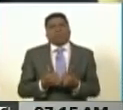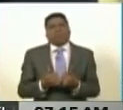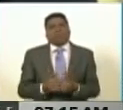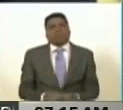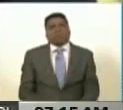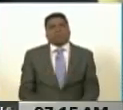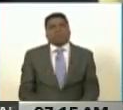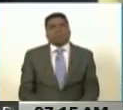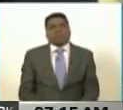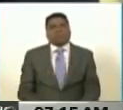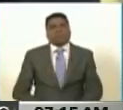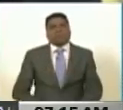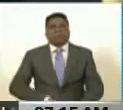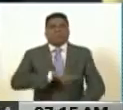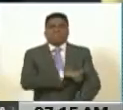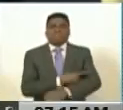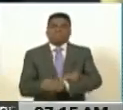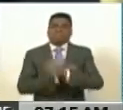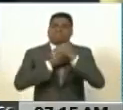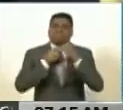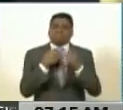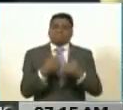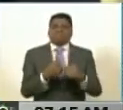órgano es el Consejo Moral Republicano, en el año